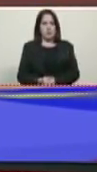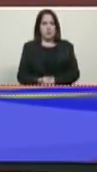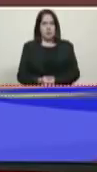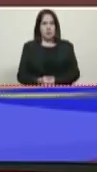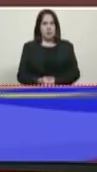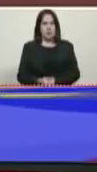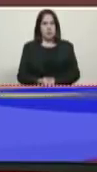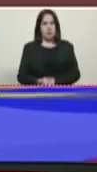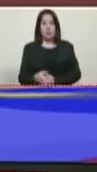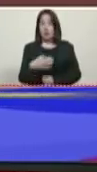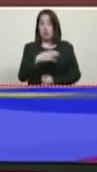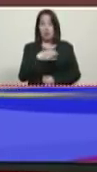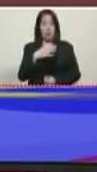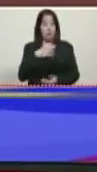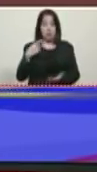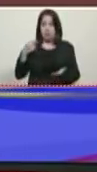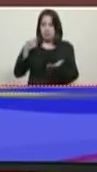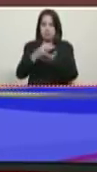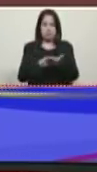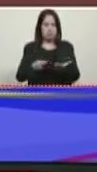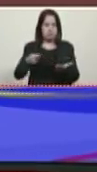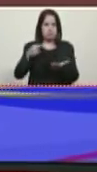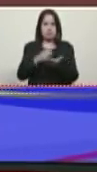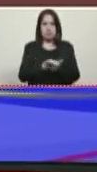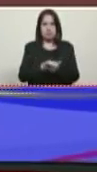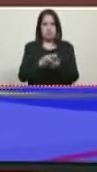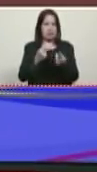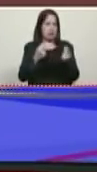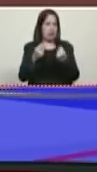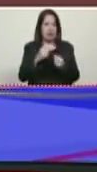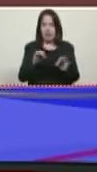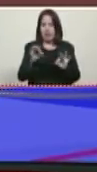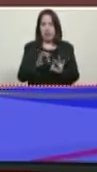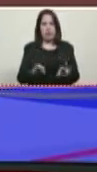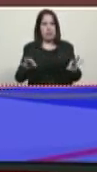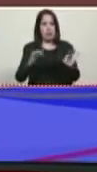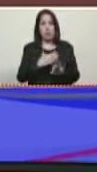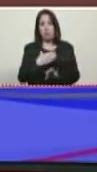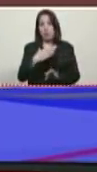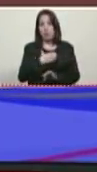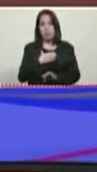no puede enviar ni presupuestos ni recursos extraordinarios no se puede